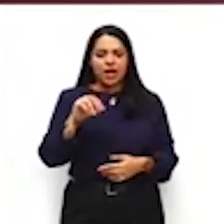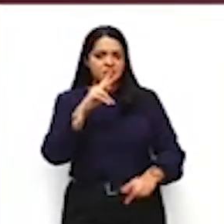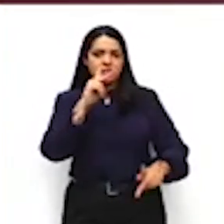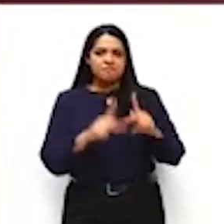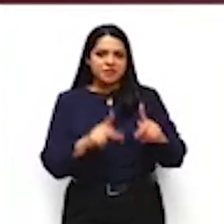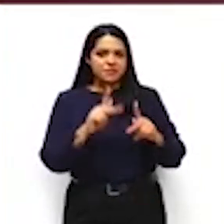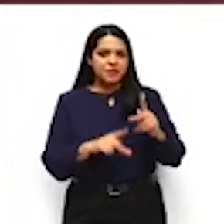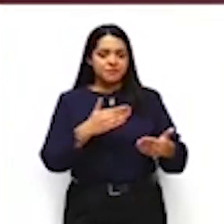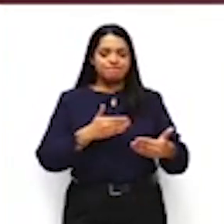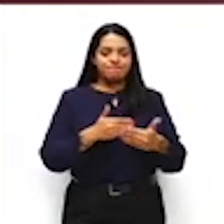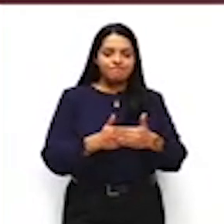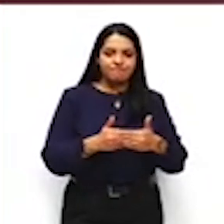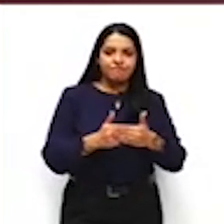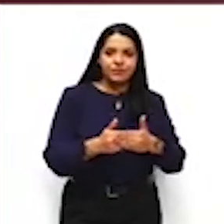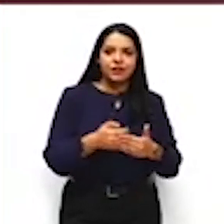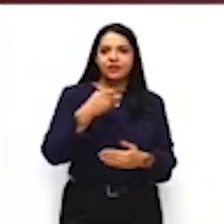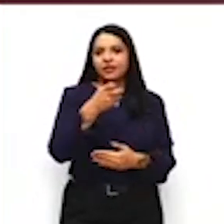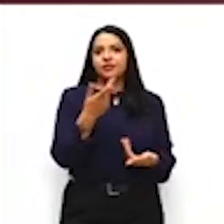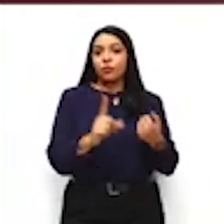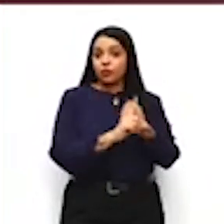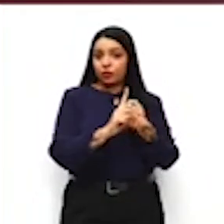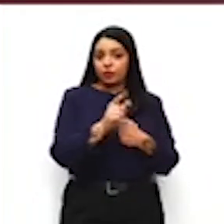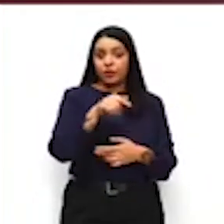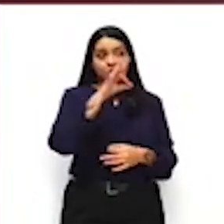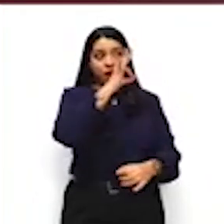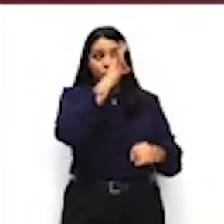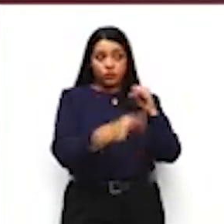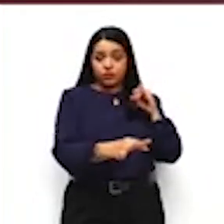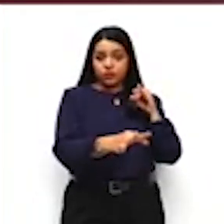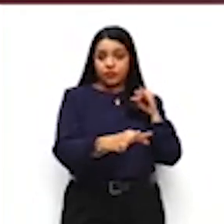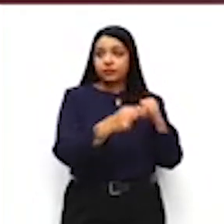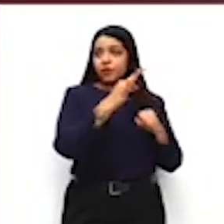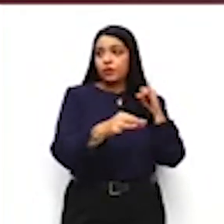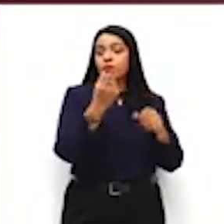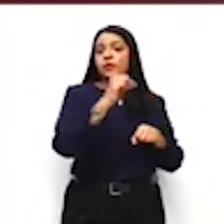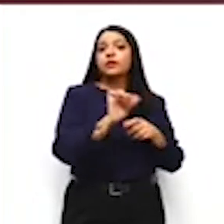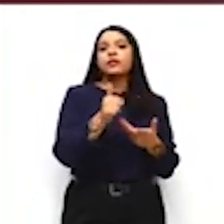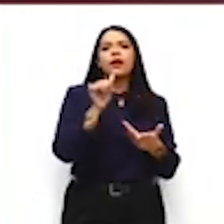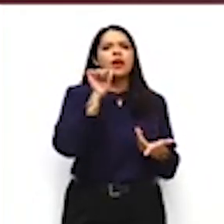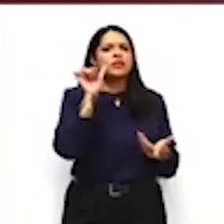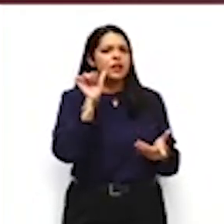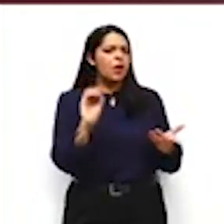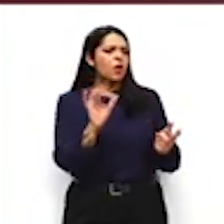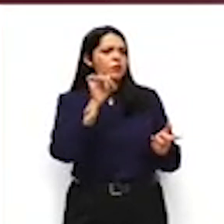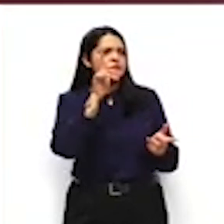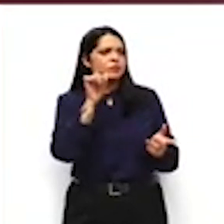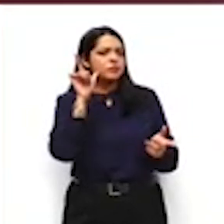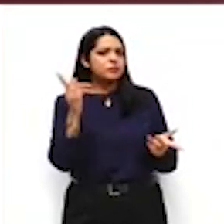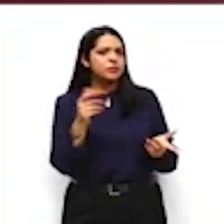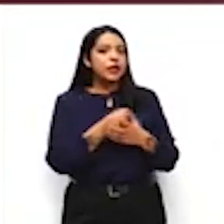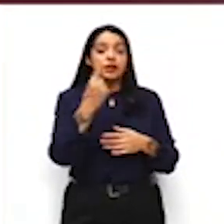a intentar frenar la reforma. Ya la última de ayer, de antier, es